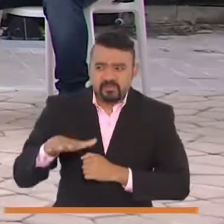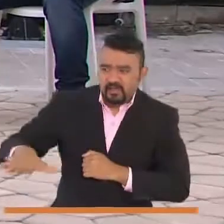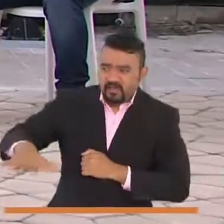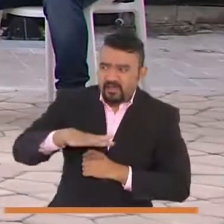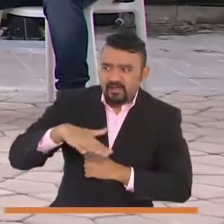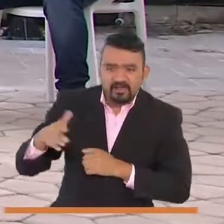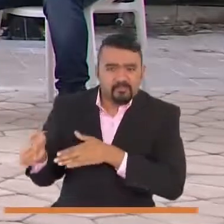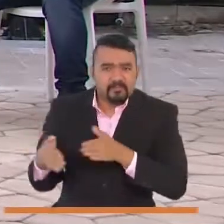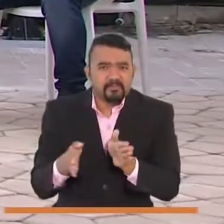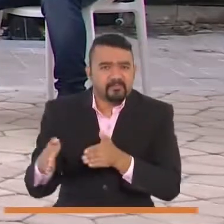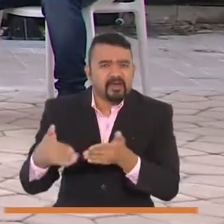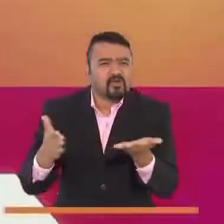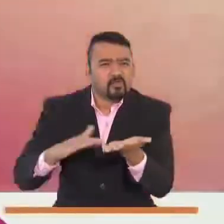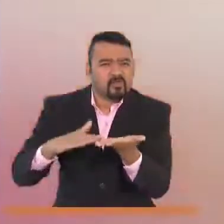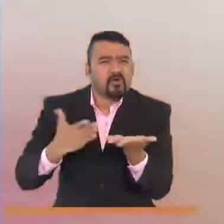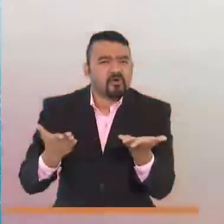vía distribuidora.